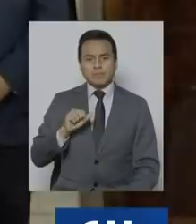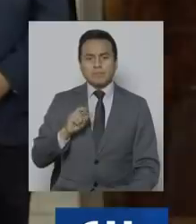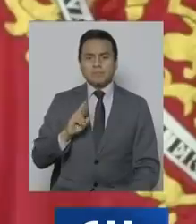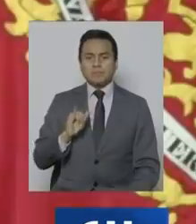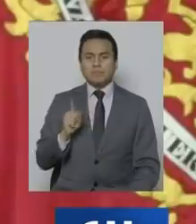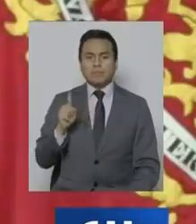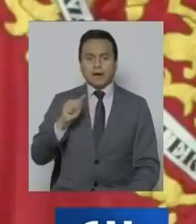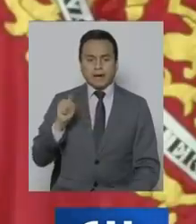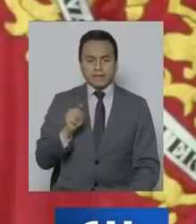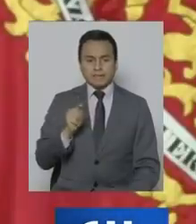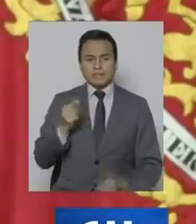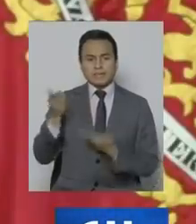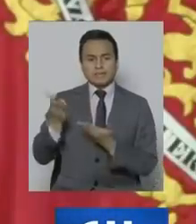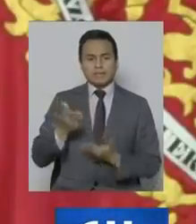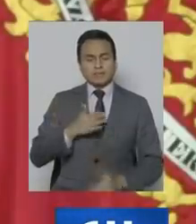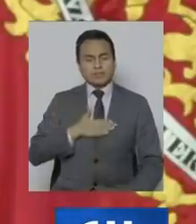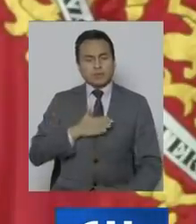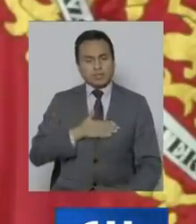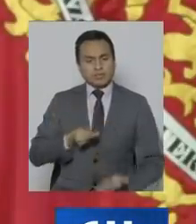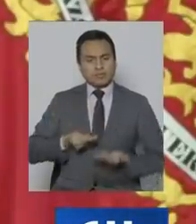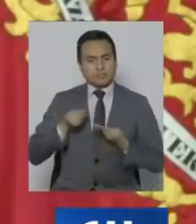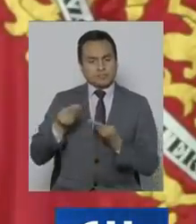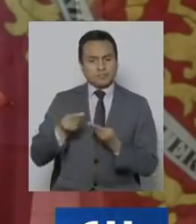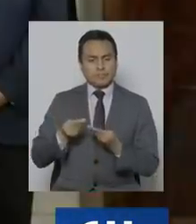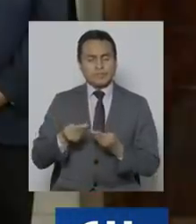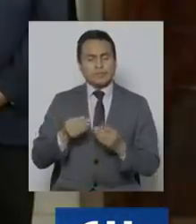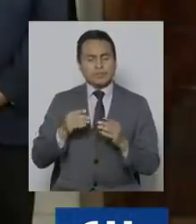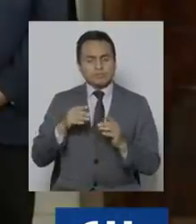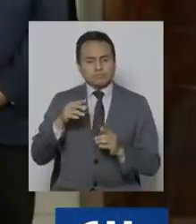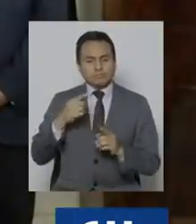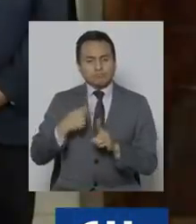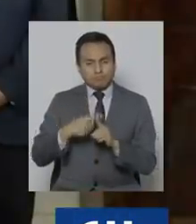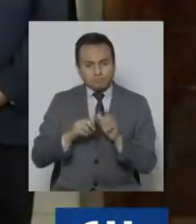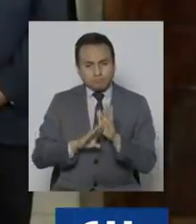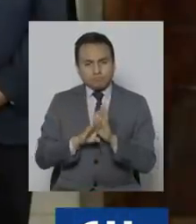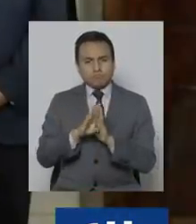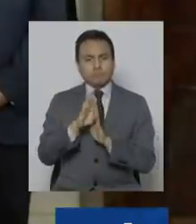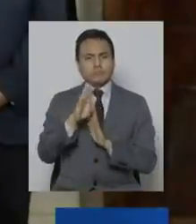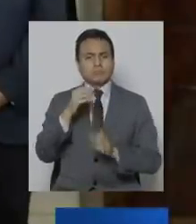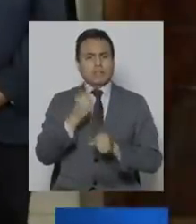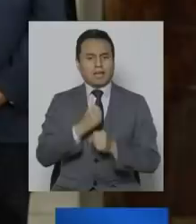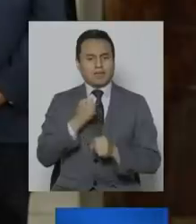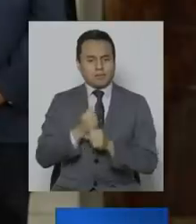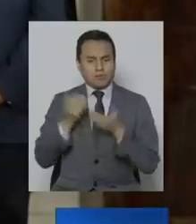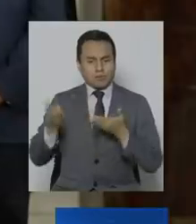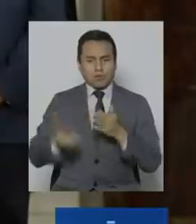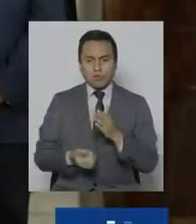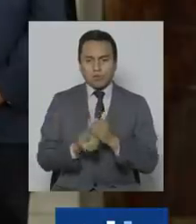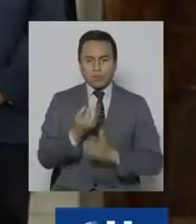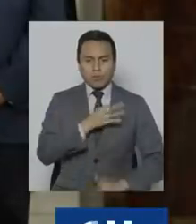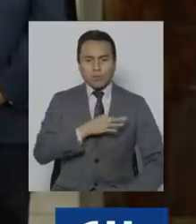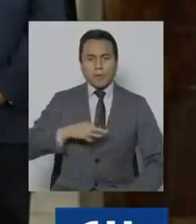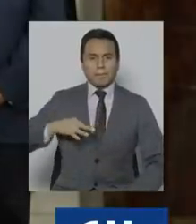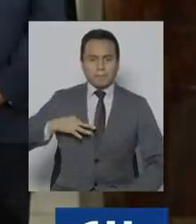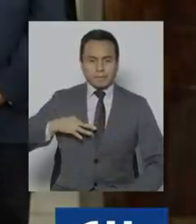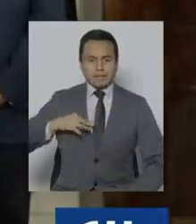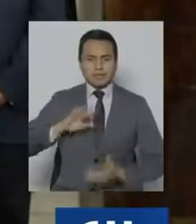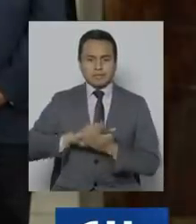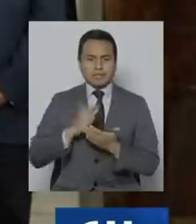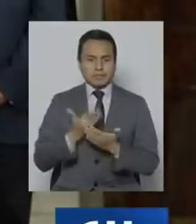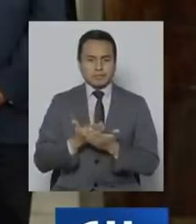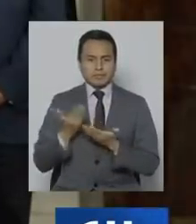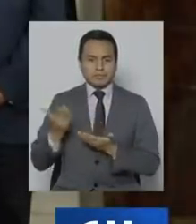deseo de todo corazón una fecunda y exitosa labor como nuevo ministro de